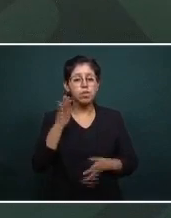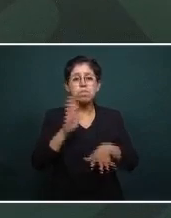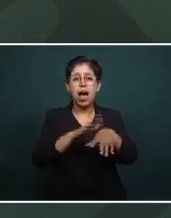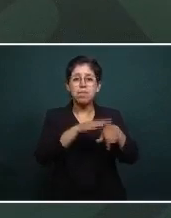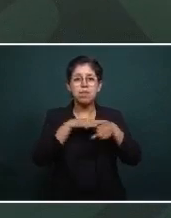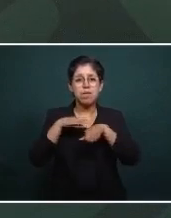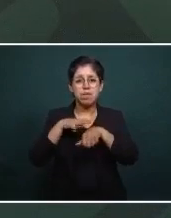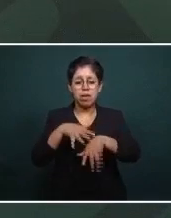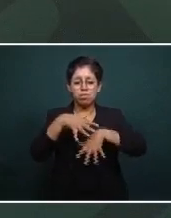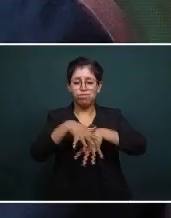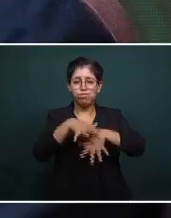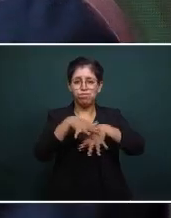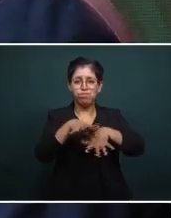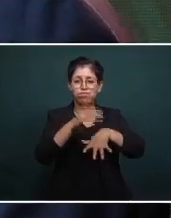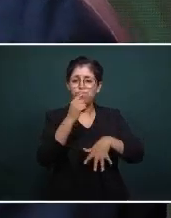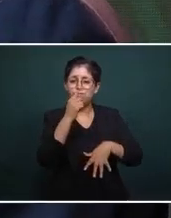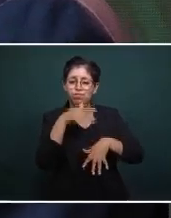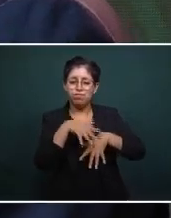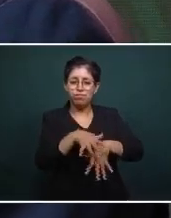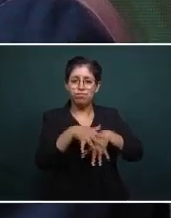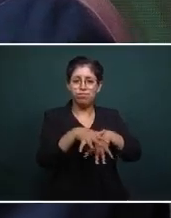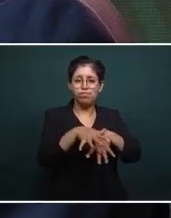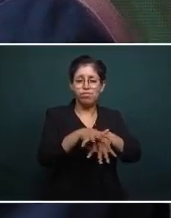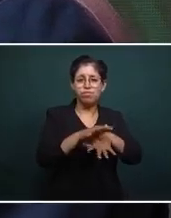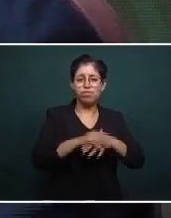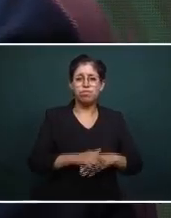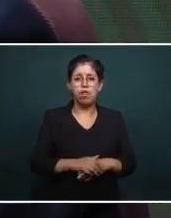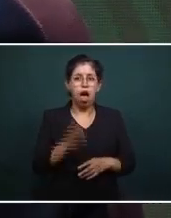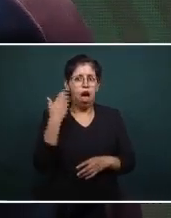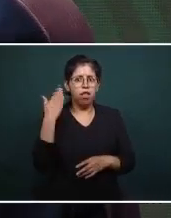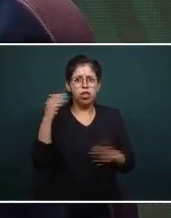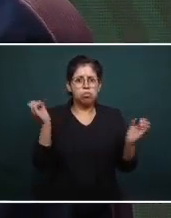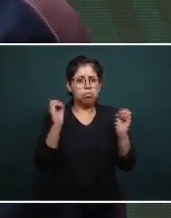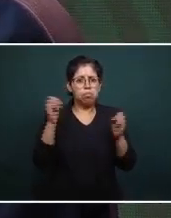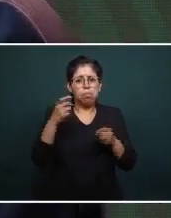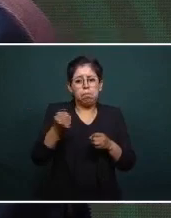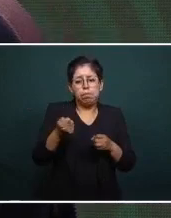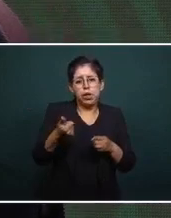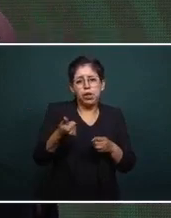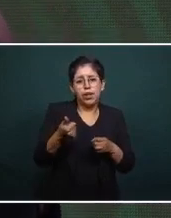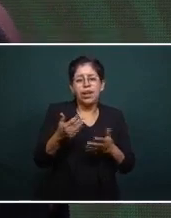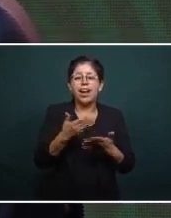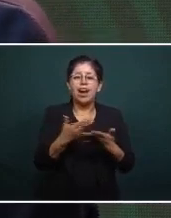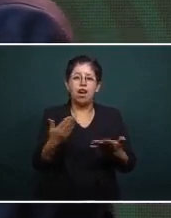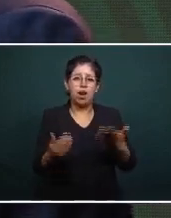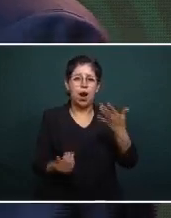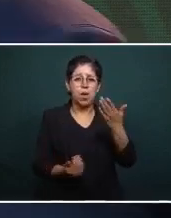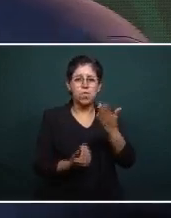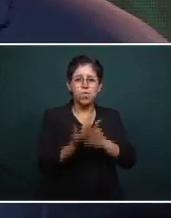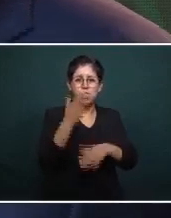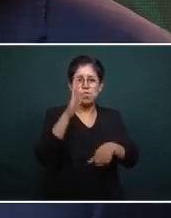elementos que no se tenían. Actualmente hay